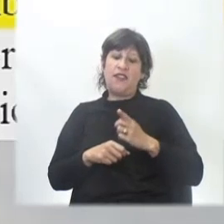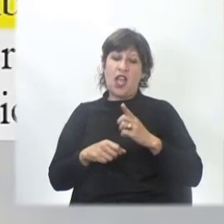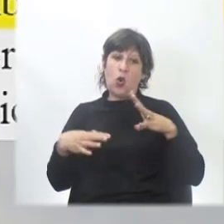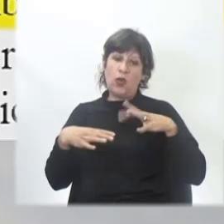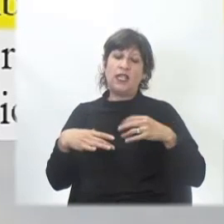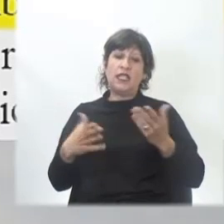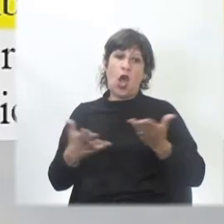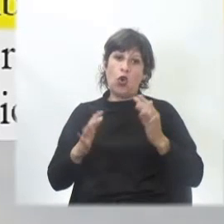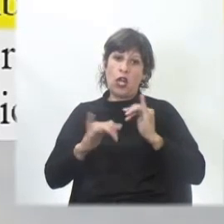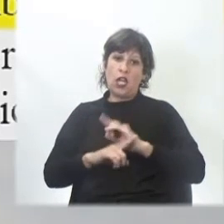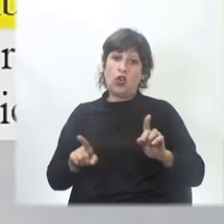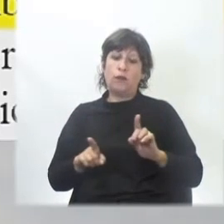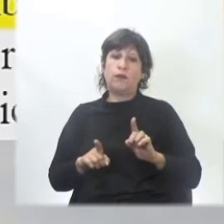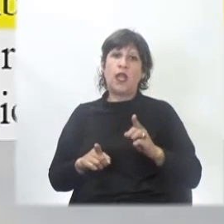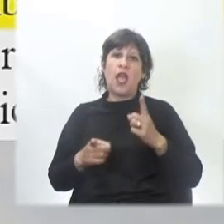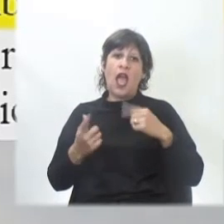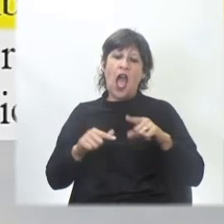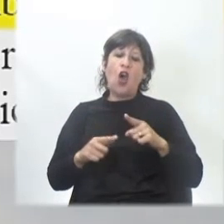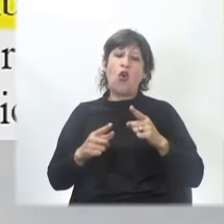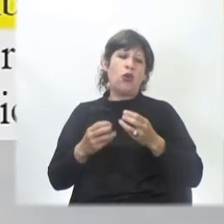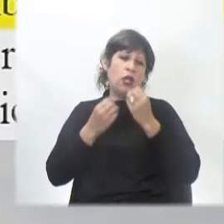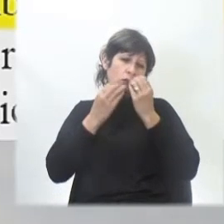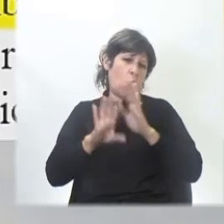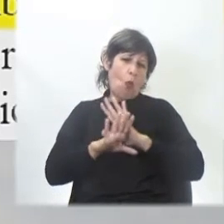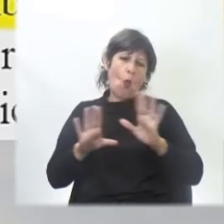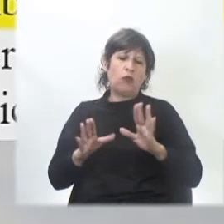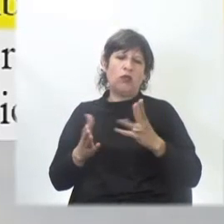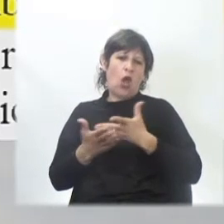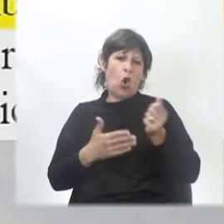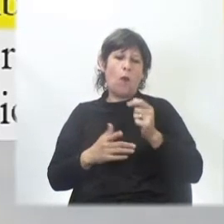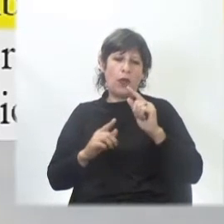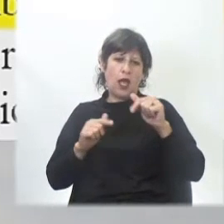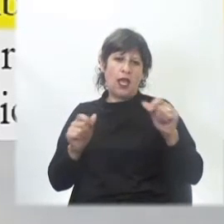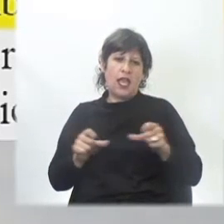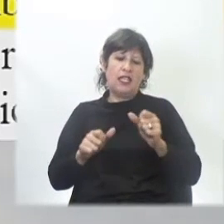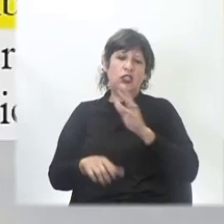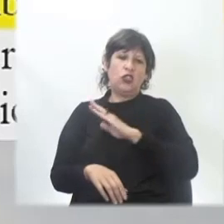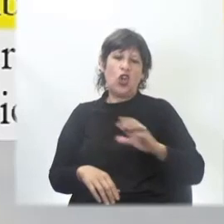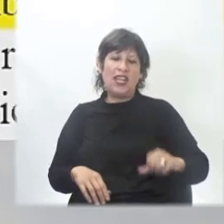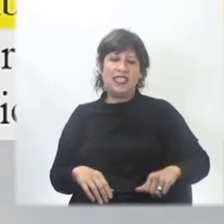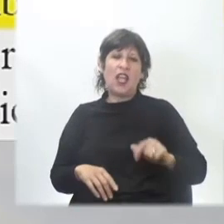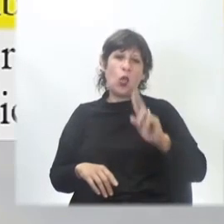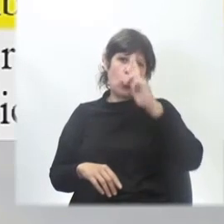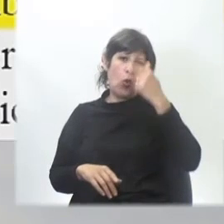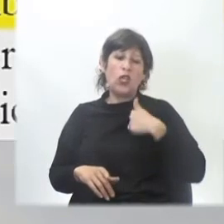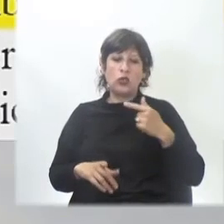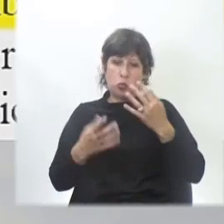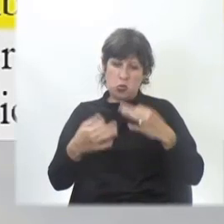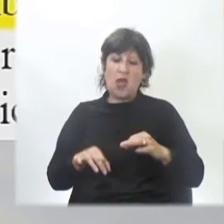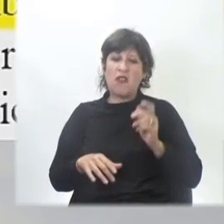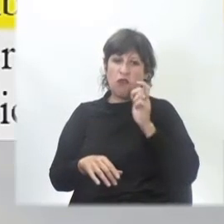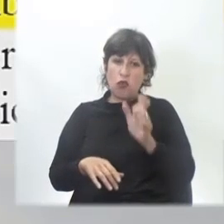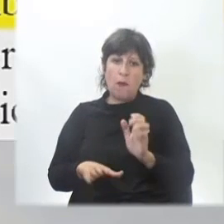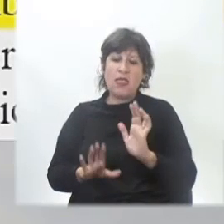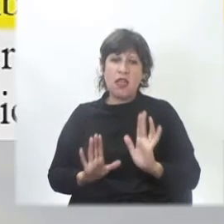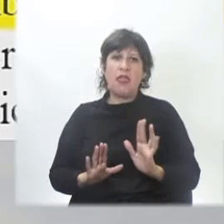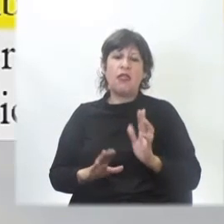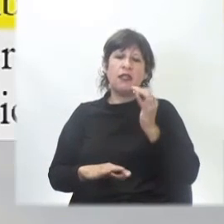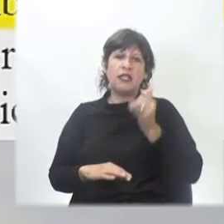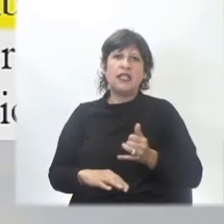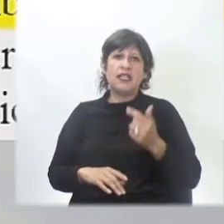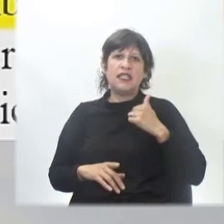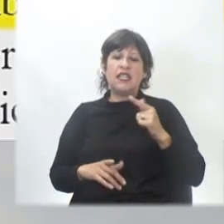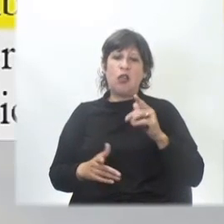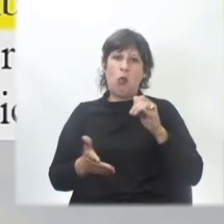Ahora es maravillosa la compra que realizó el Estado uruguayo, está bien fundamentada, tenemos